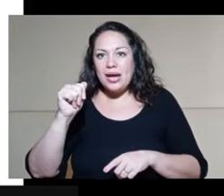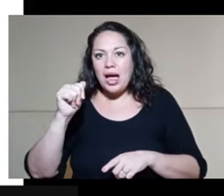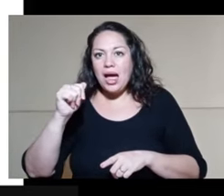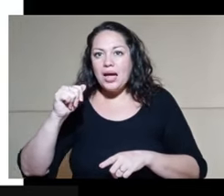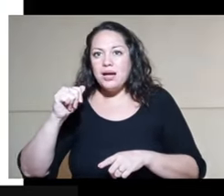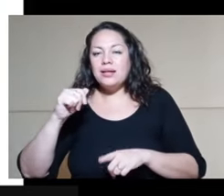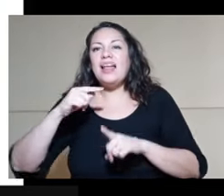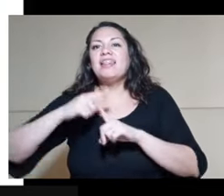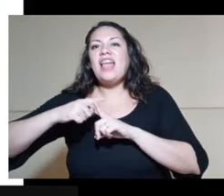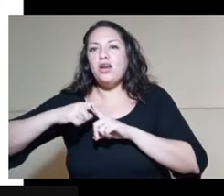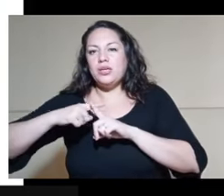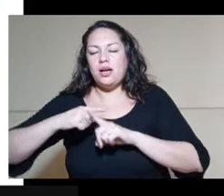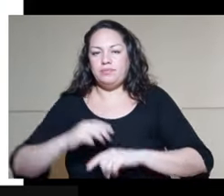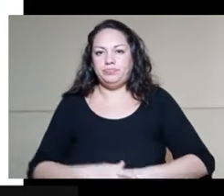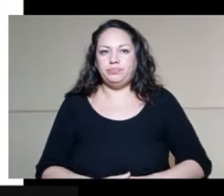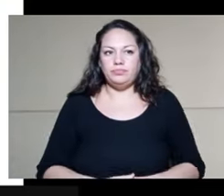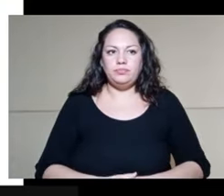presión. Acuérdense de vuelta,